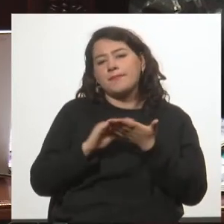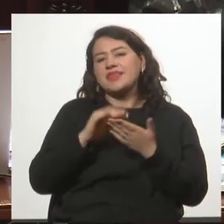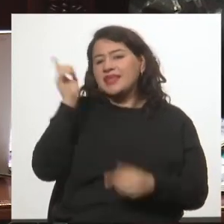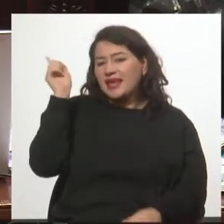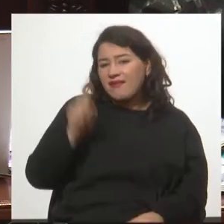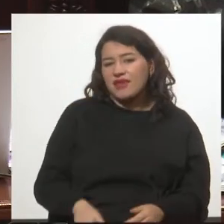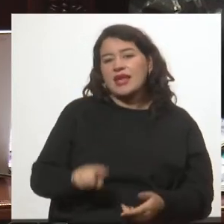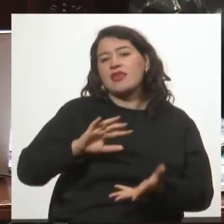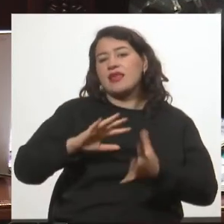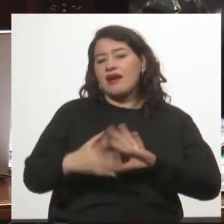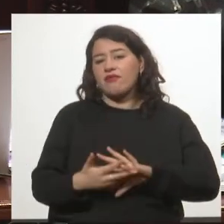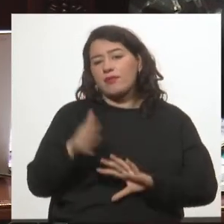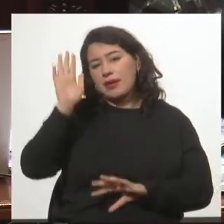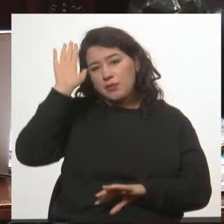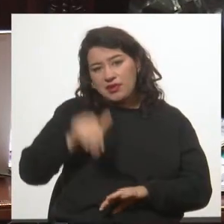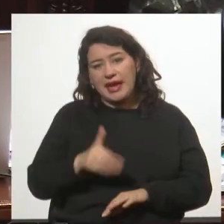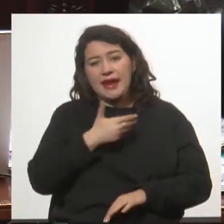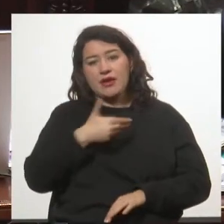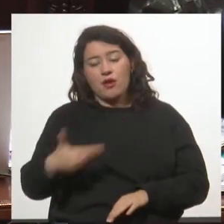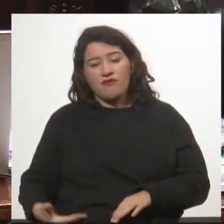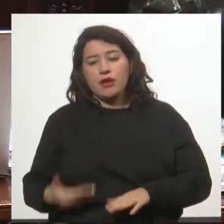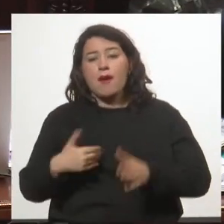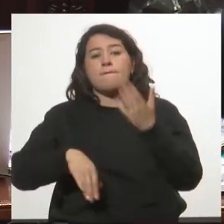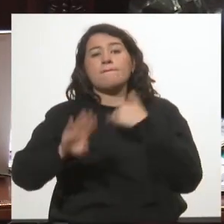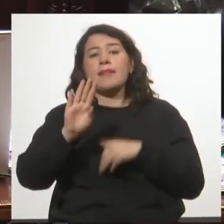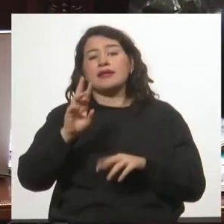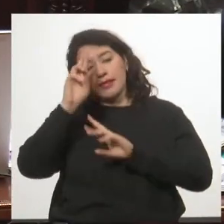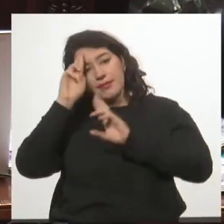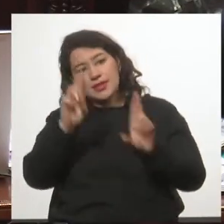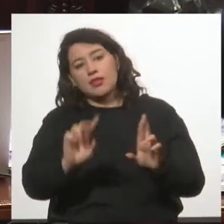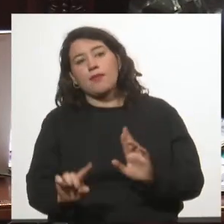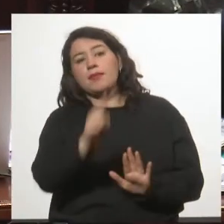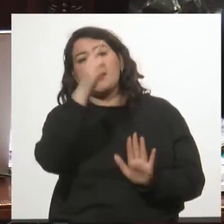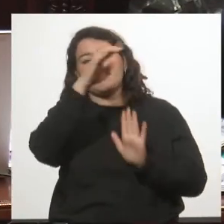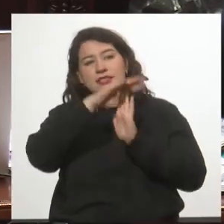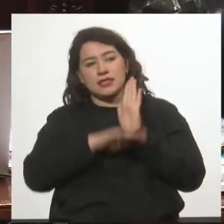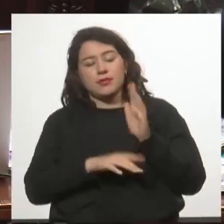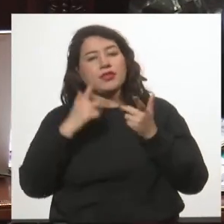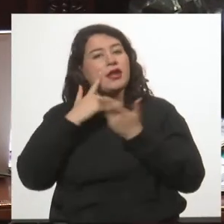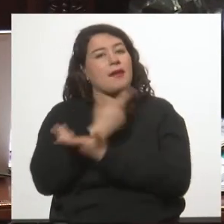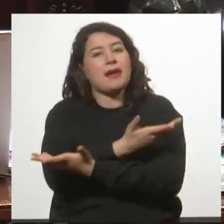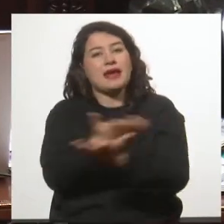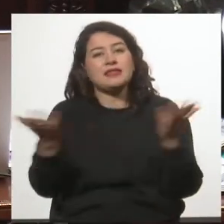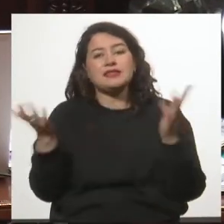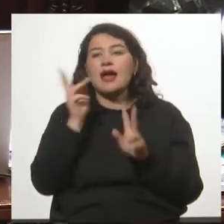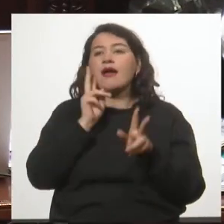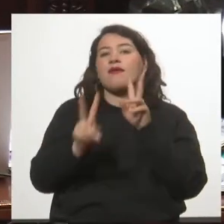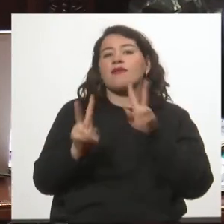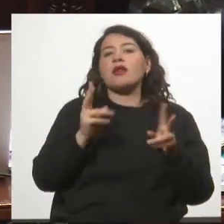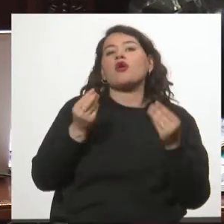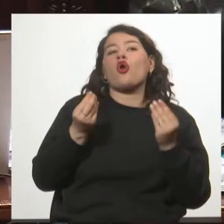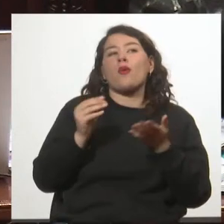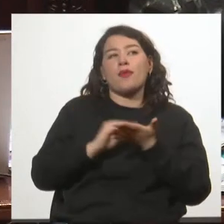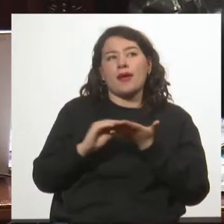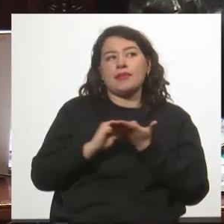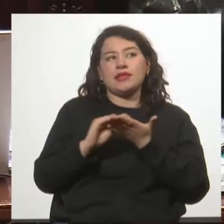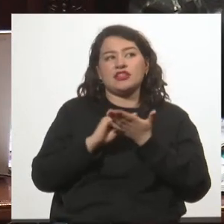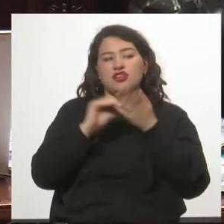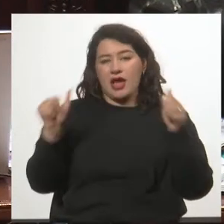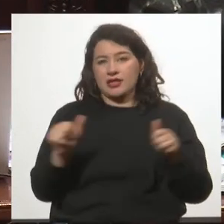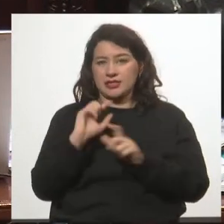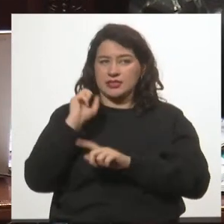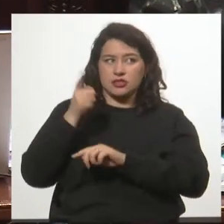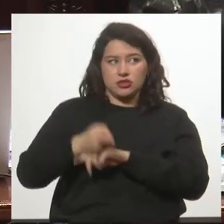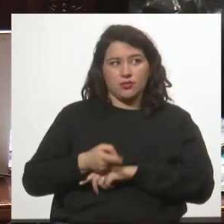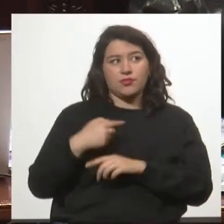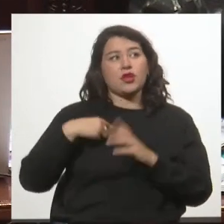de gobierno y más aún del principio de transparencia que se enfoca en permitir ver con claridad el actuar de la administración en